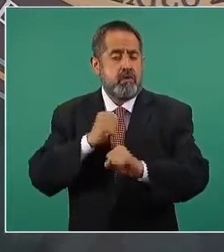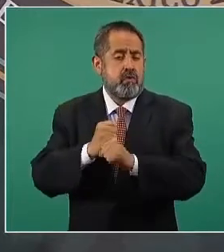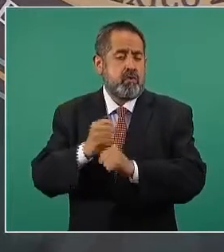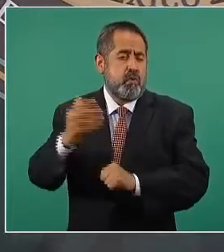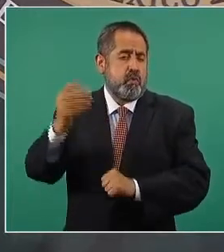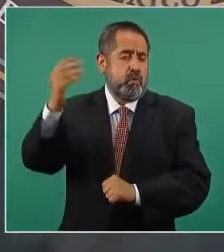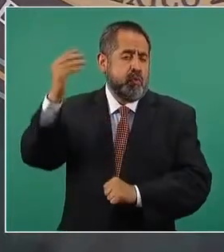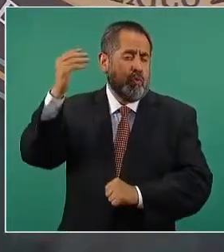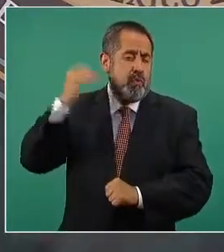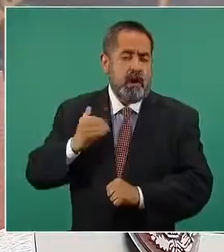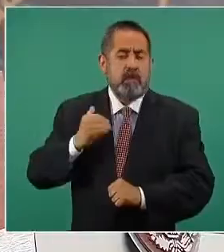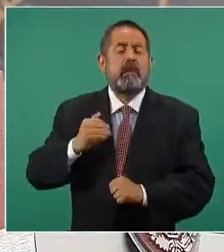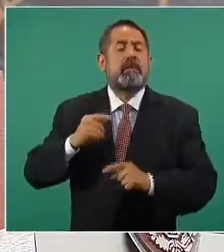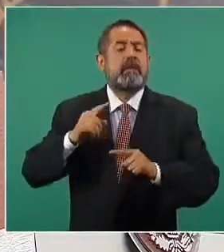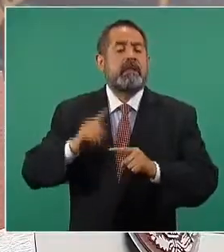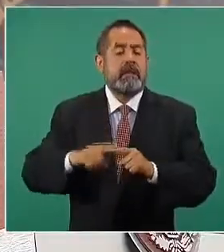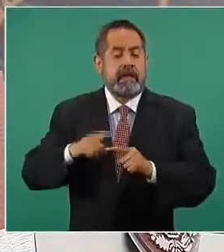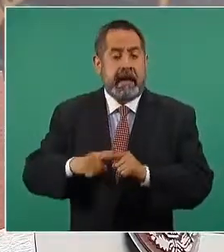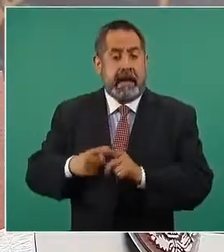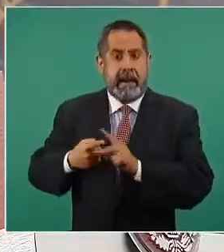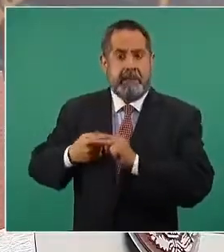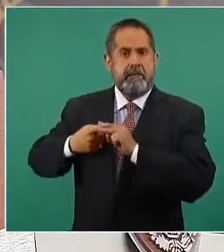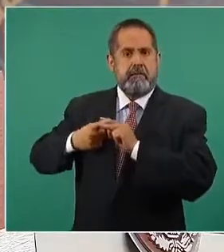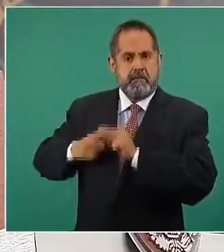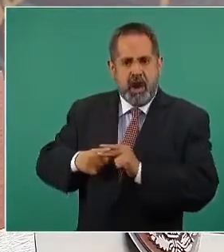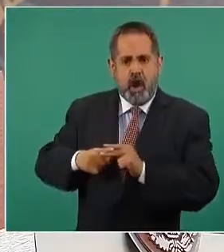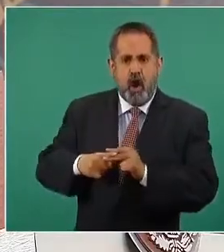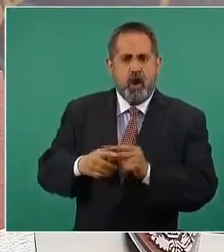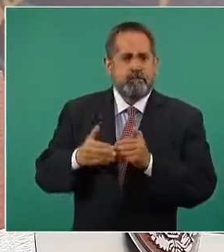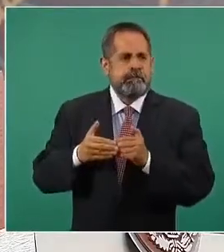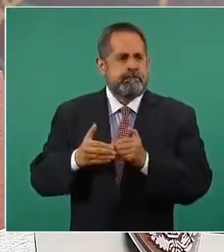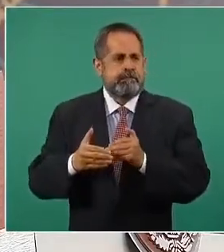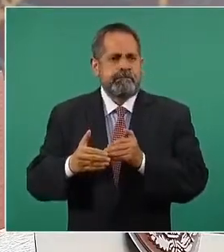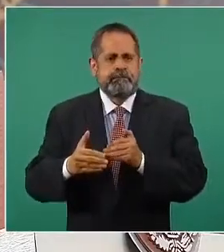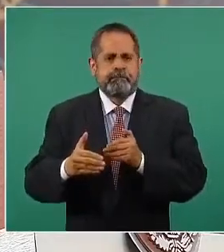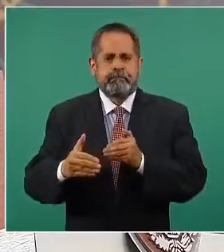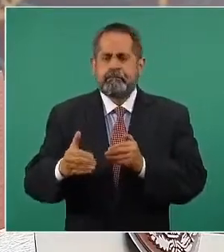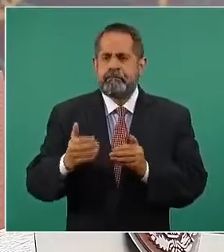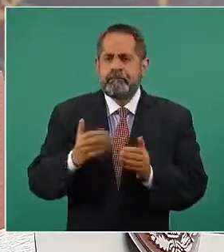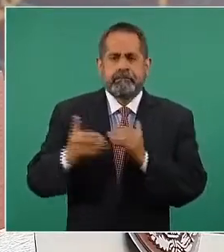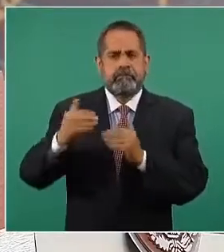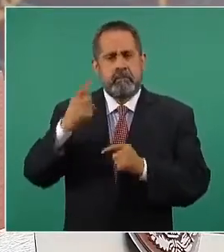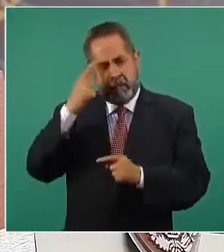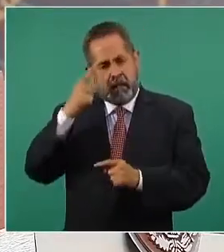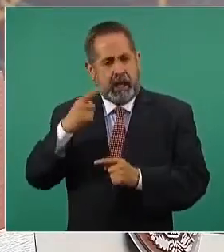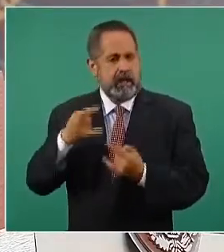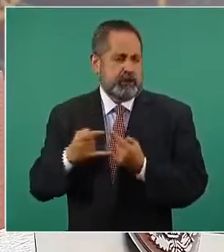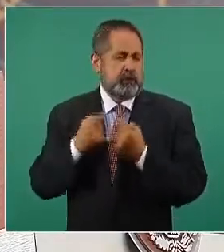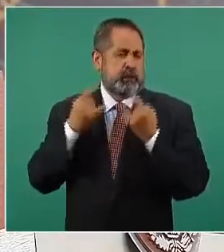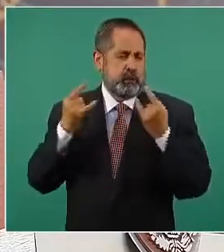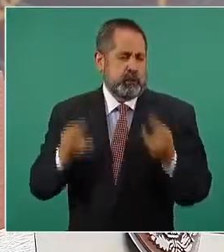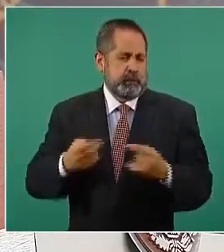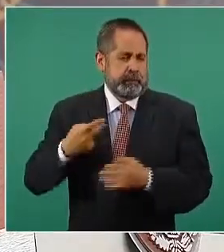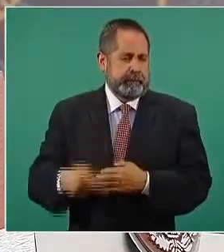el inicio de una etapa nueva y fecunda en la historia de nuestro país.